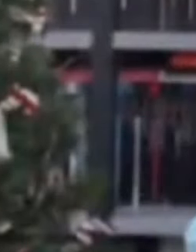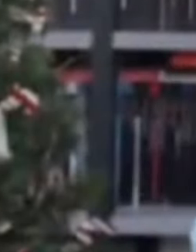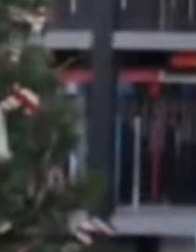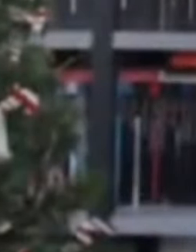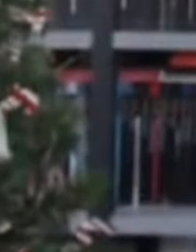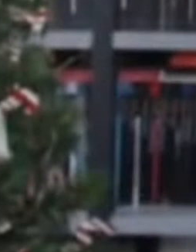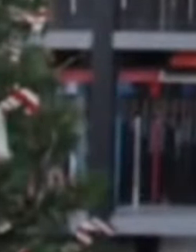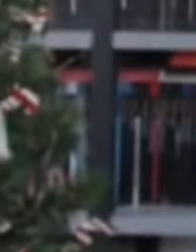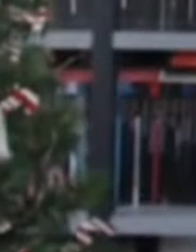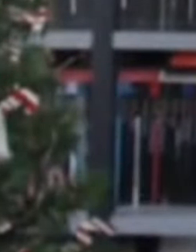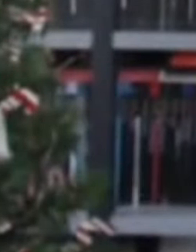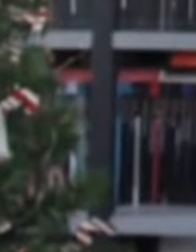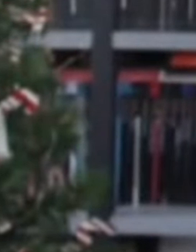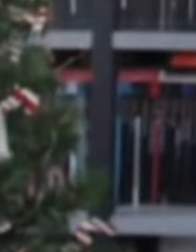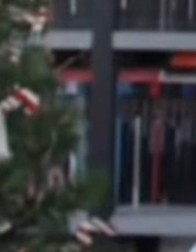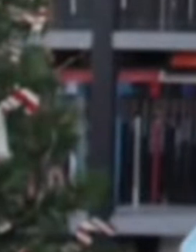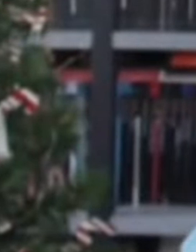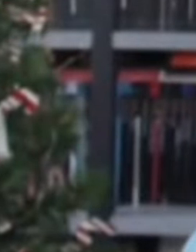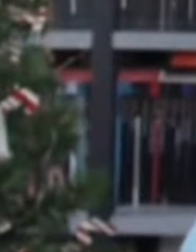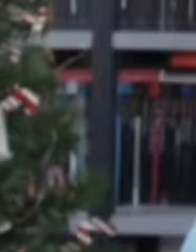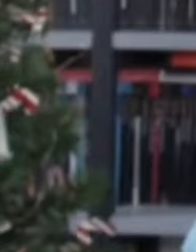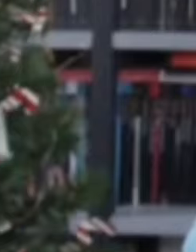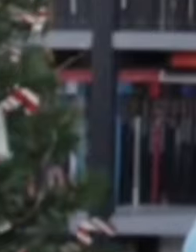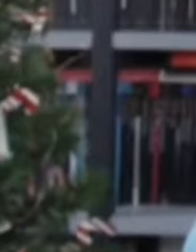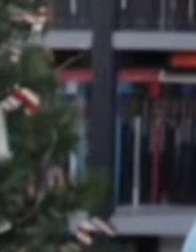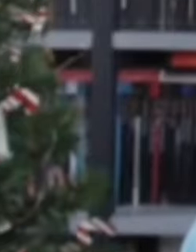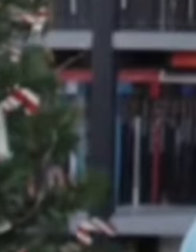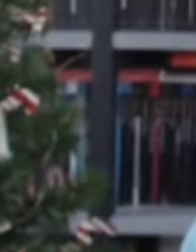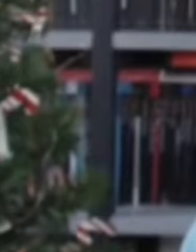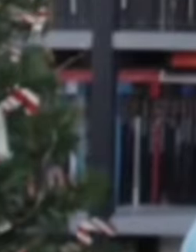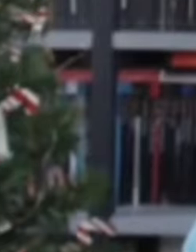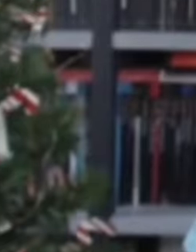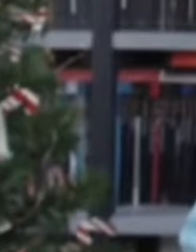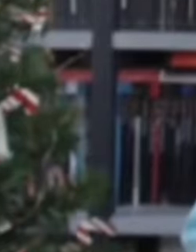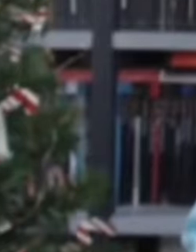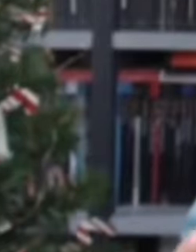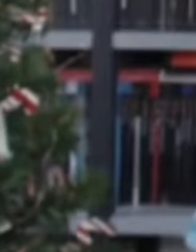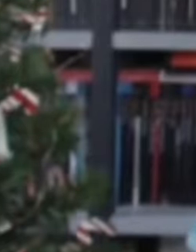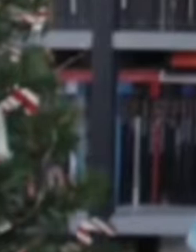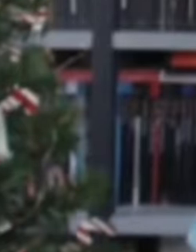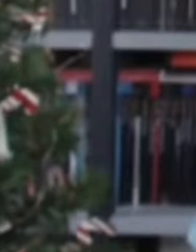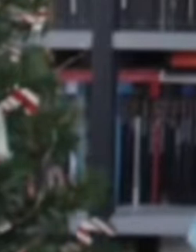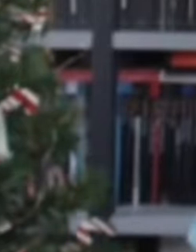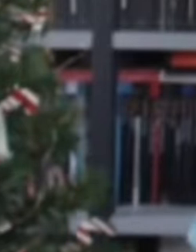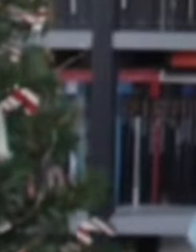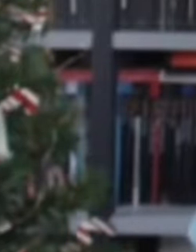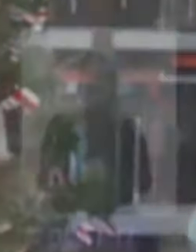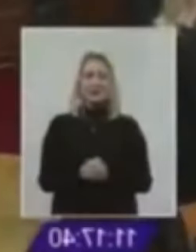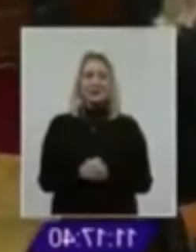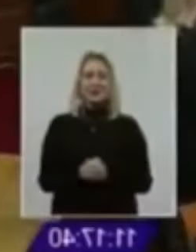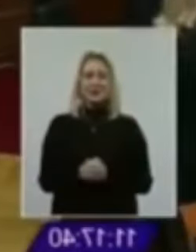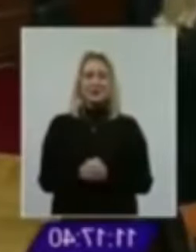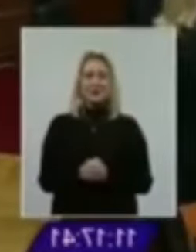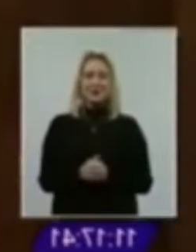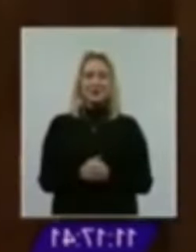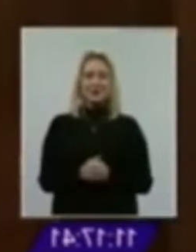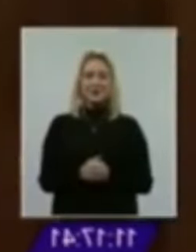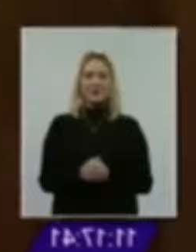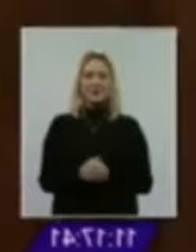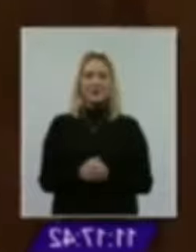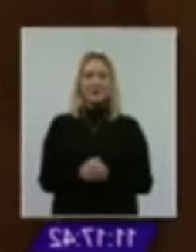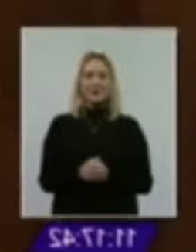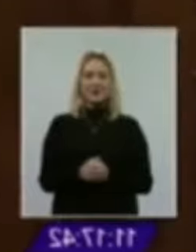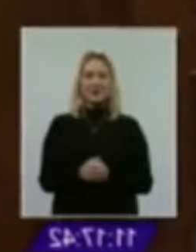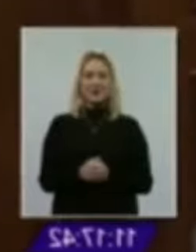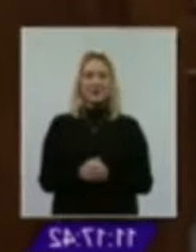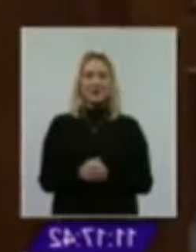llega eh lenia batres estos personajes lo recordará a la gente porque precisamente por eso me refiero a ella como memoriosa